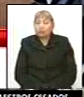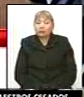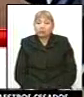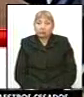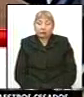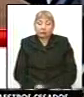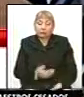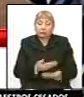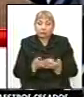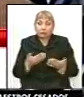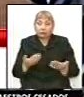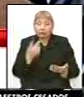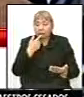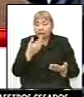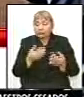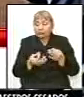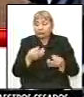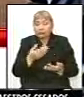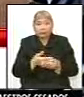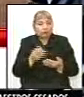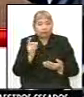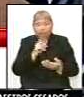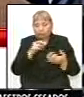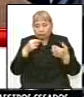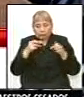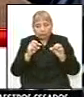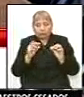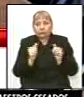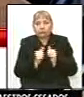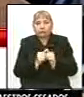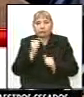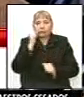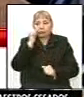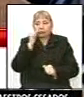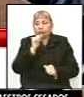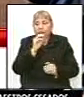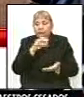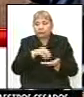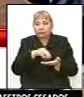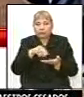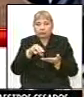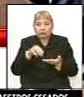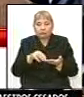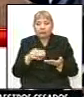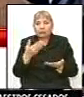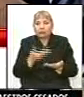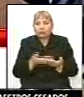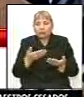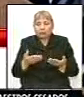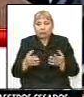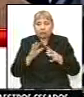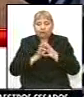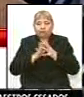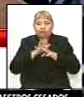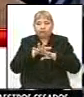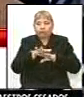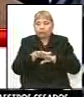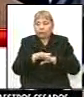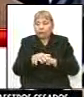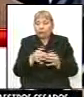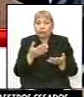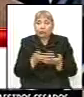estamos ante una disyuntiva que no nos permite garantizar los derechos de una población altamente vulnerable y en estado